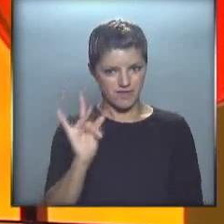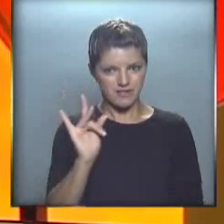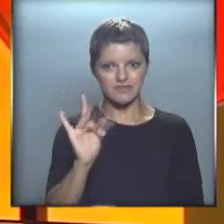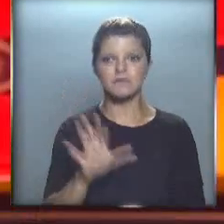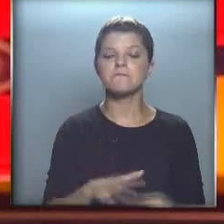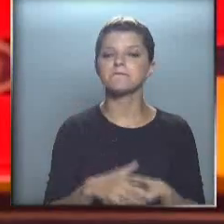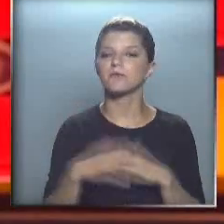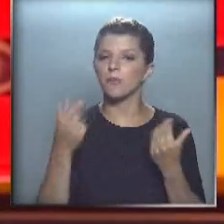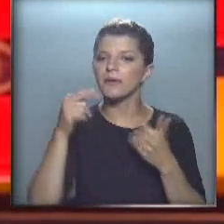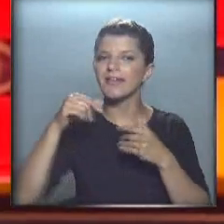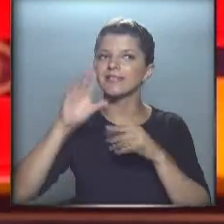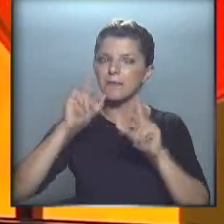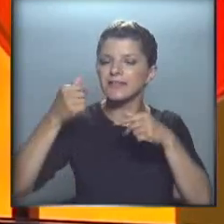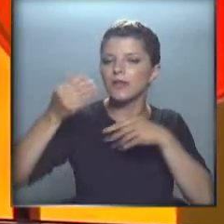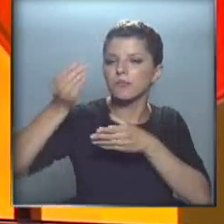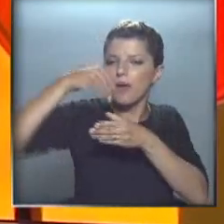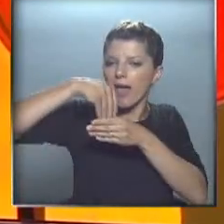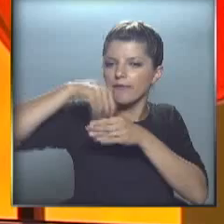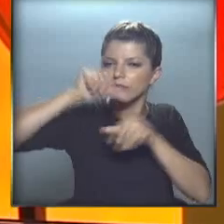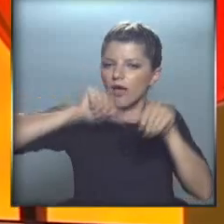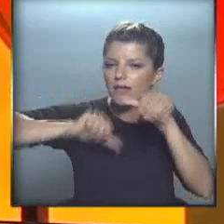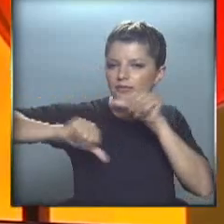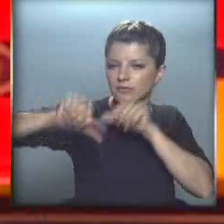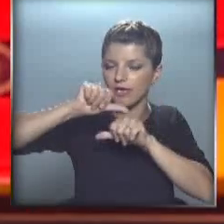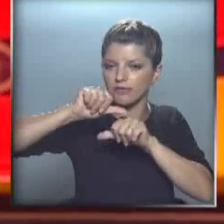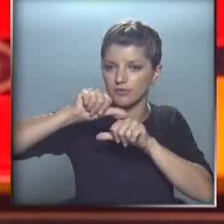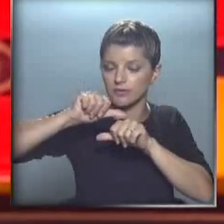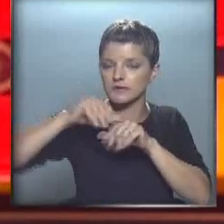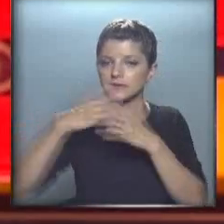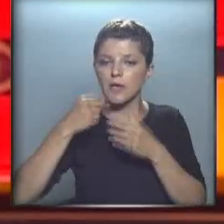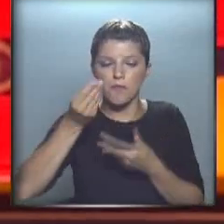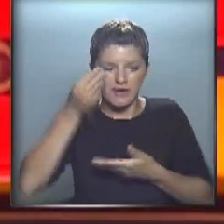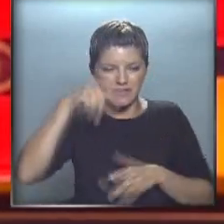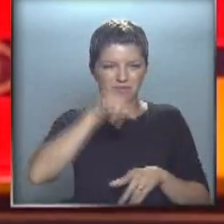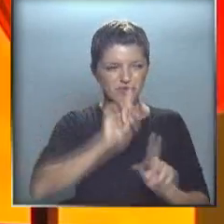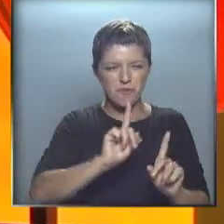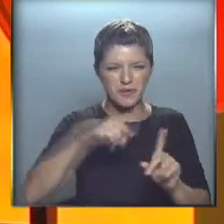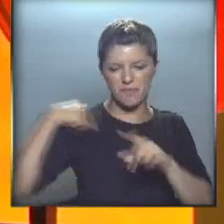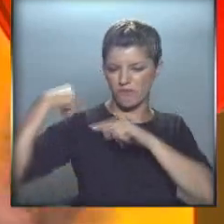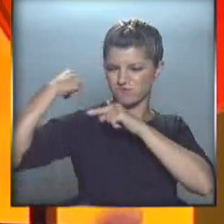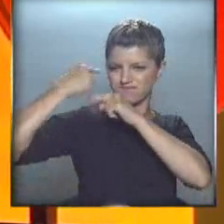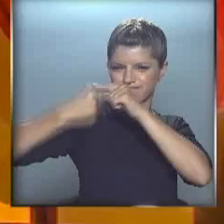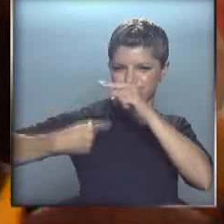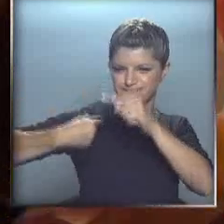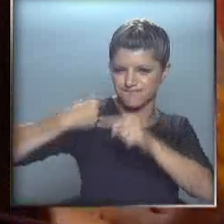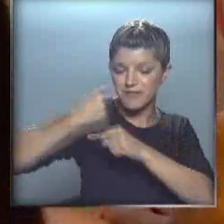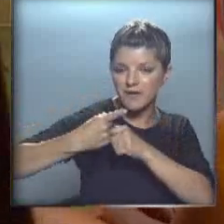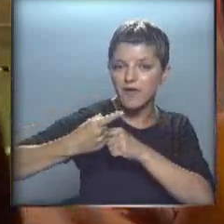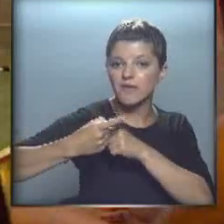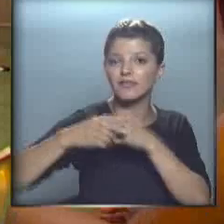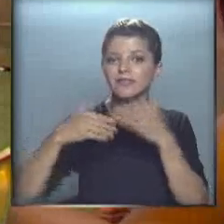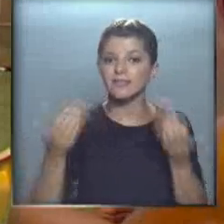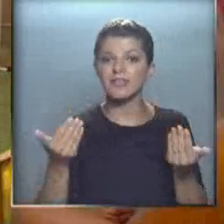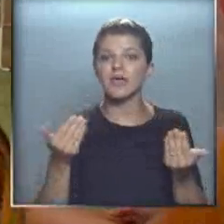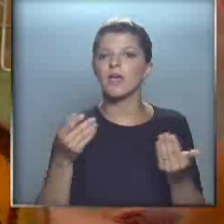de la ciencia incluso. Digo, eso se hereda, ¿crees? Se adquiere. ¿Te imaginas la ideología política se hereda